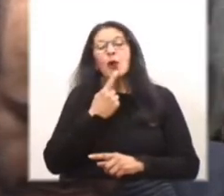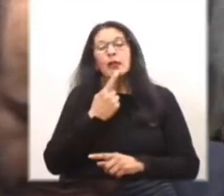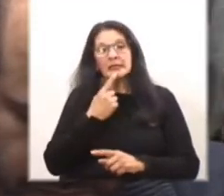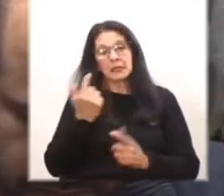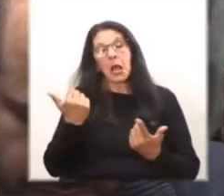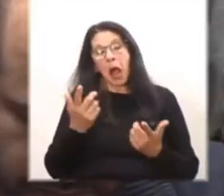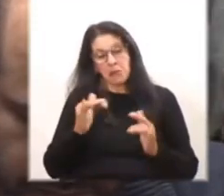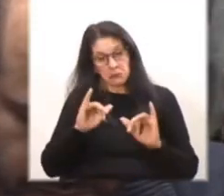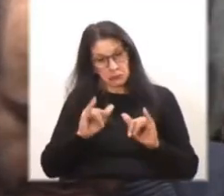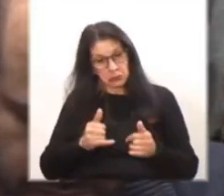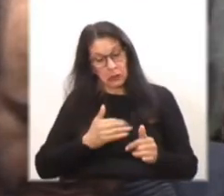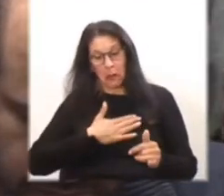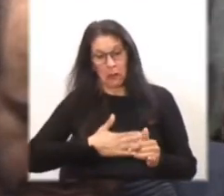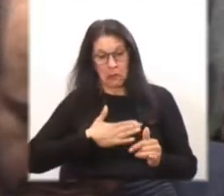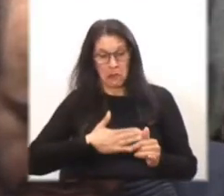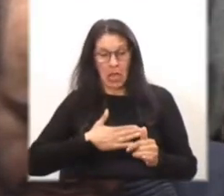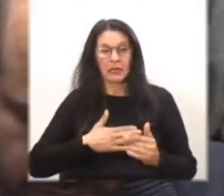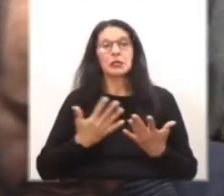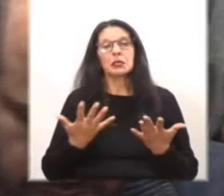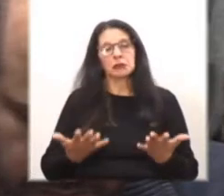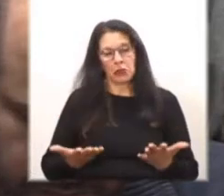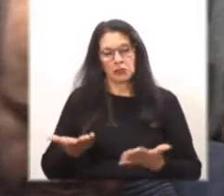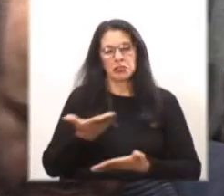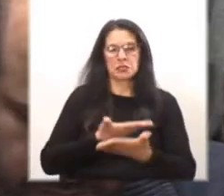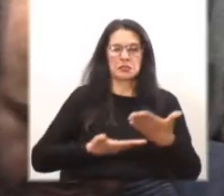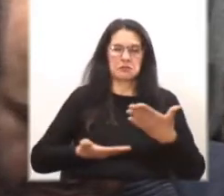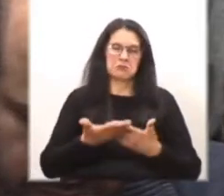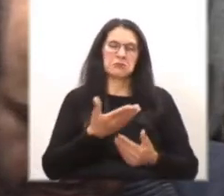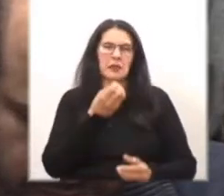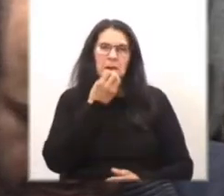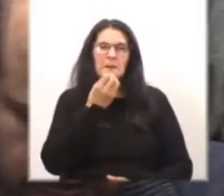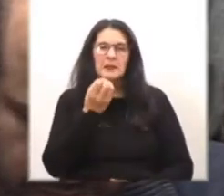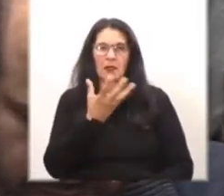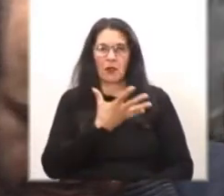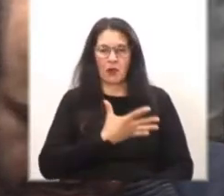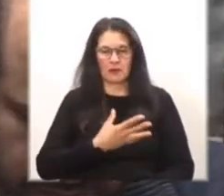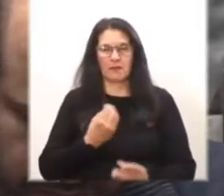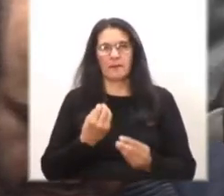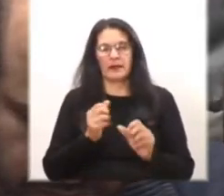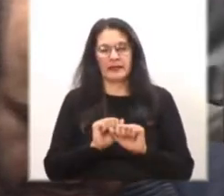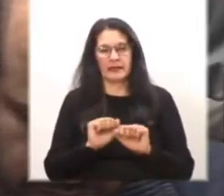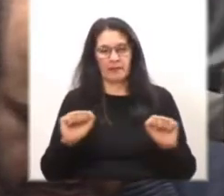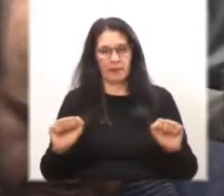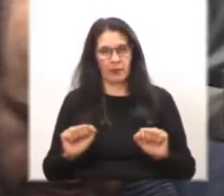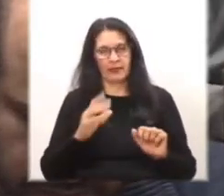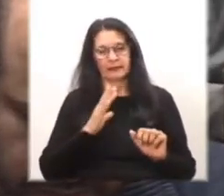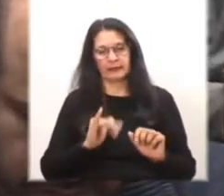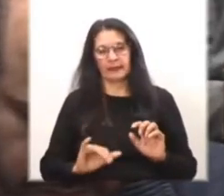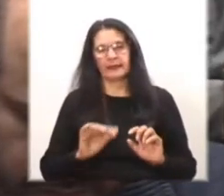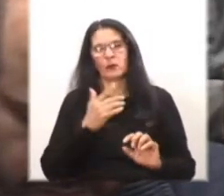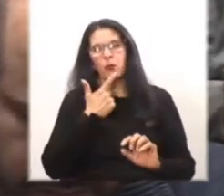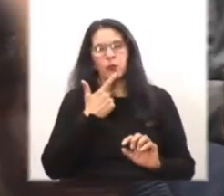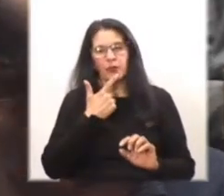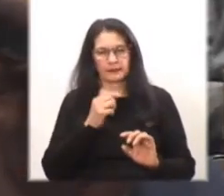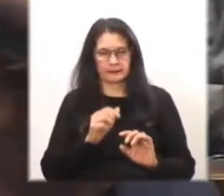accedió y creo que ayuda y abona el terreno para que podamos esclarecer las dudas que tenemos.